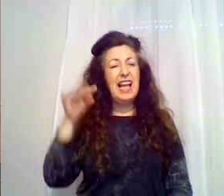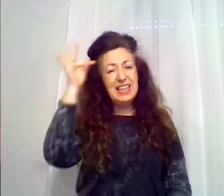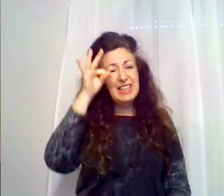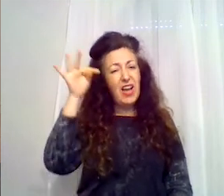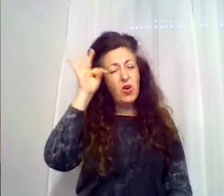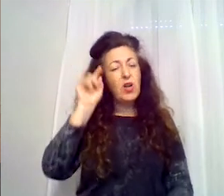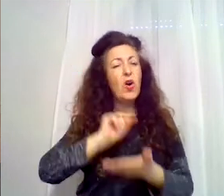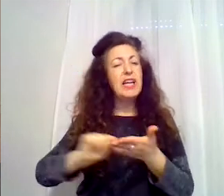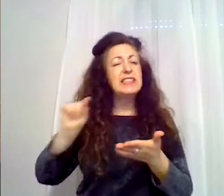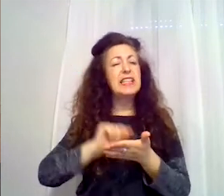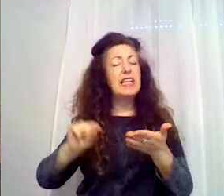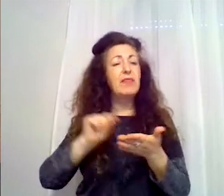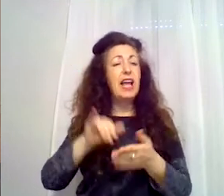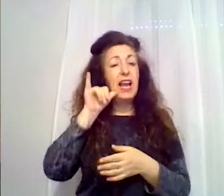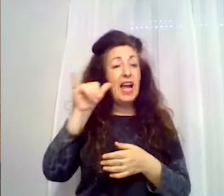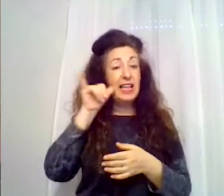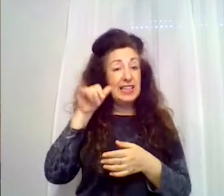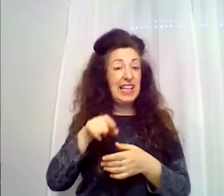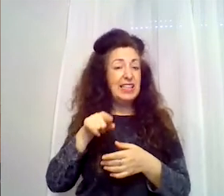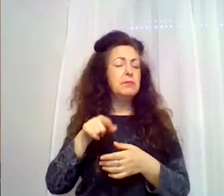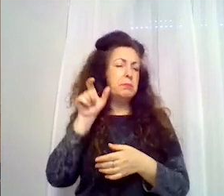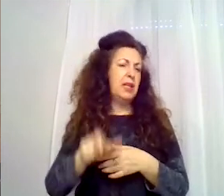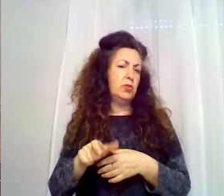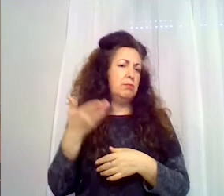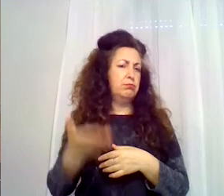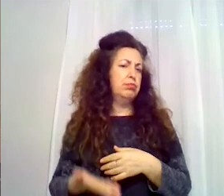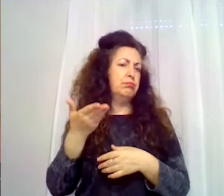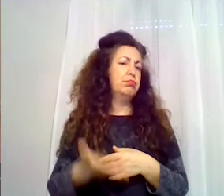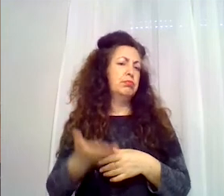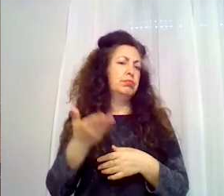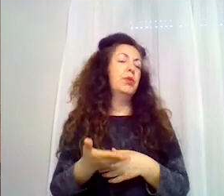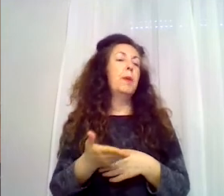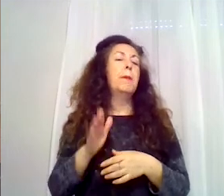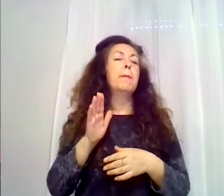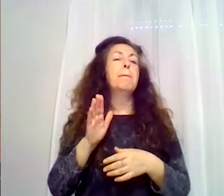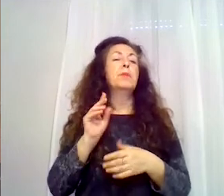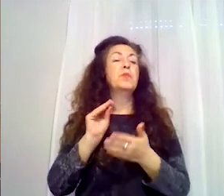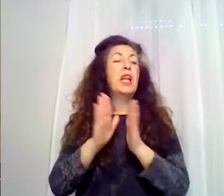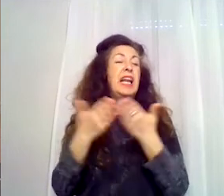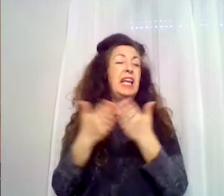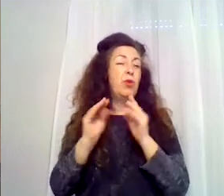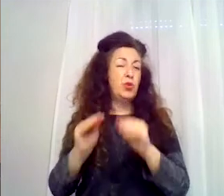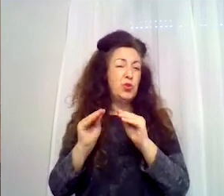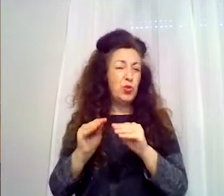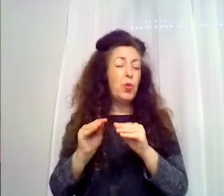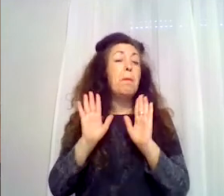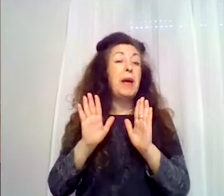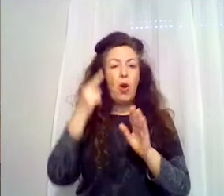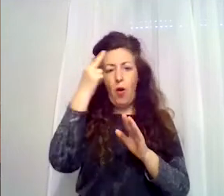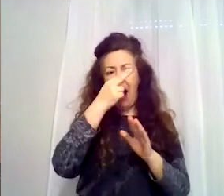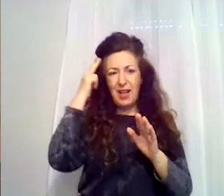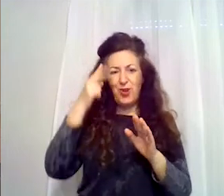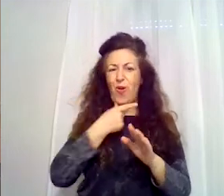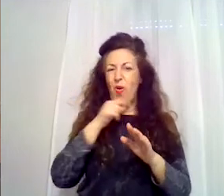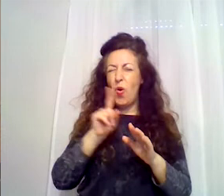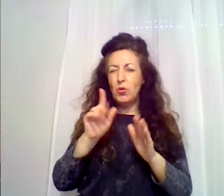un sentido de la vida nuevo y prohibido a través del epicureísmo y que finalmente, y